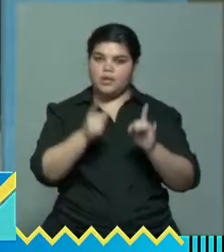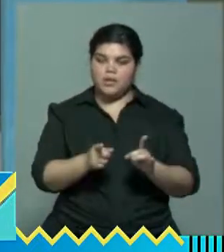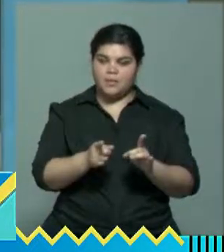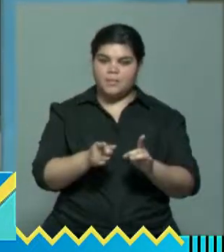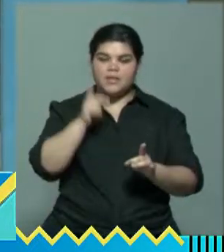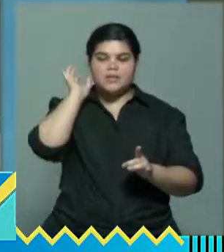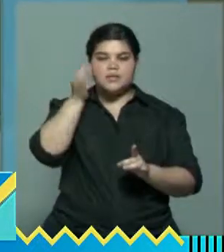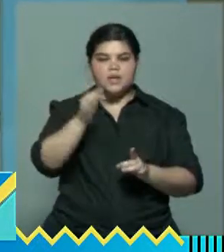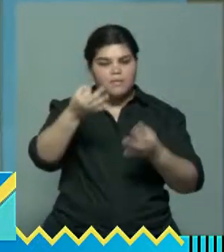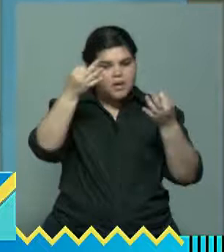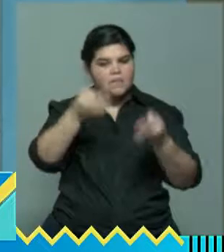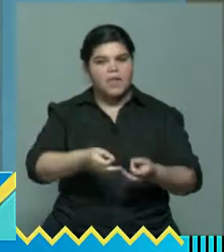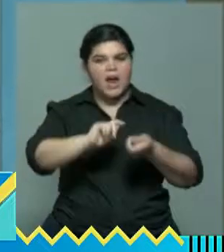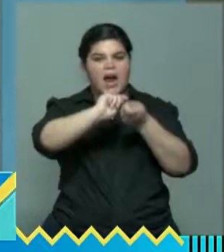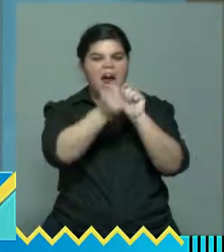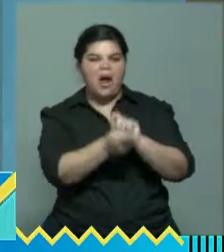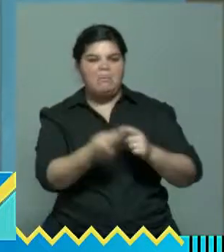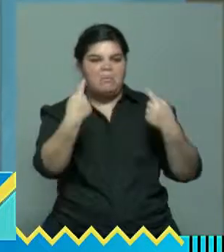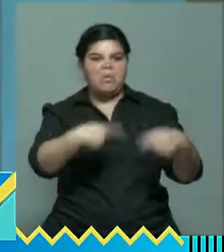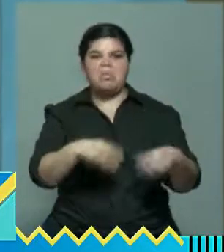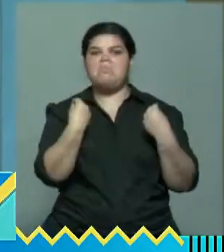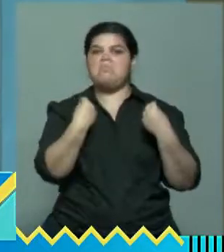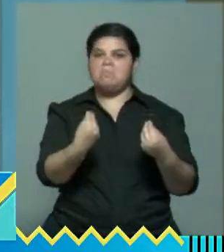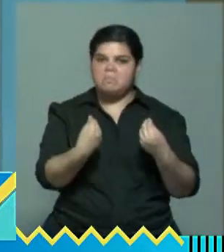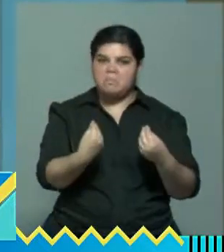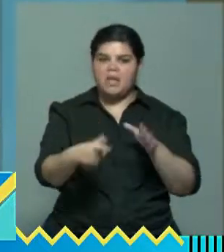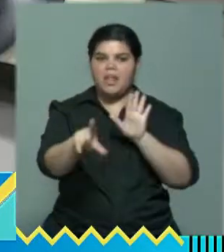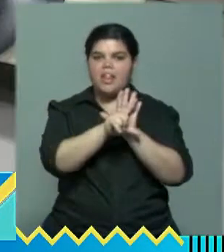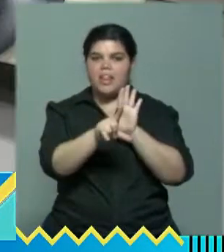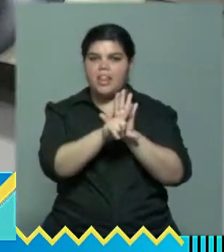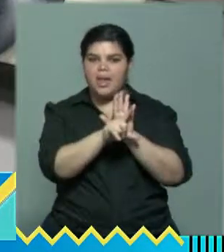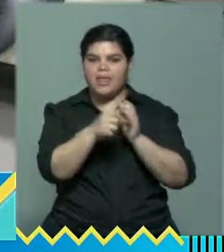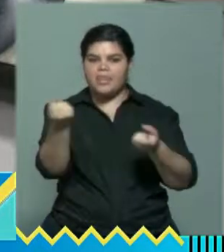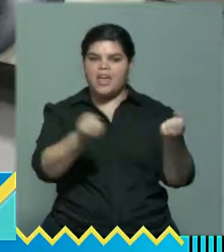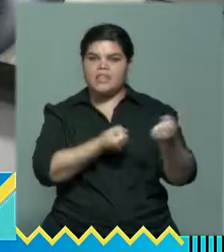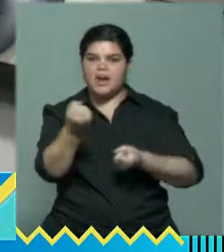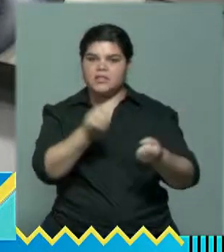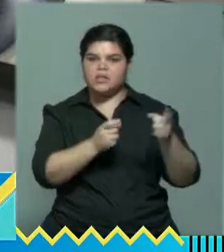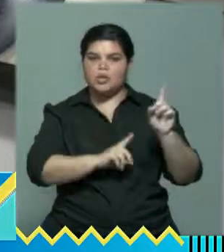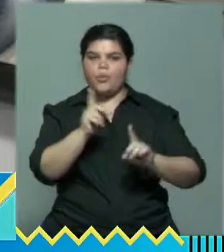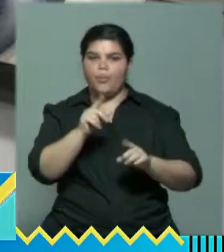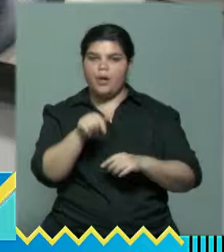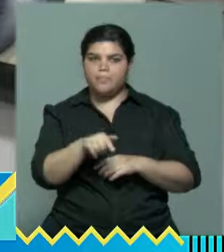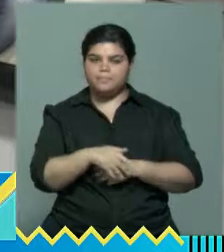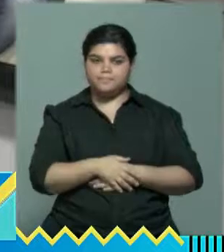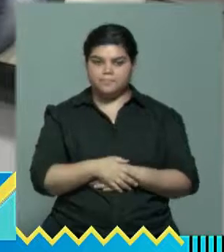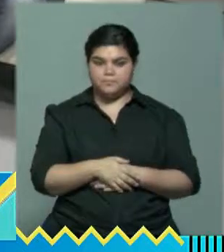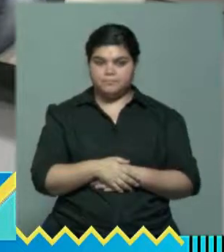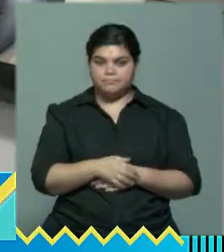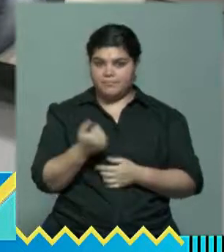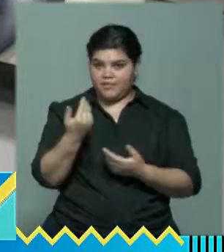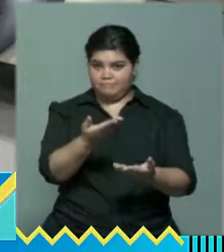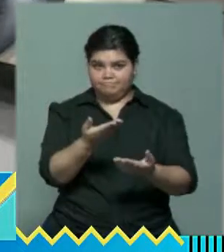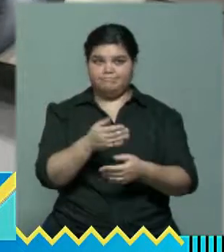básicamente estas modificaciones en esencia, o mejor dicho, esta nueva ley de tránsito? Empezamos, cualquiera puede empezar, ¿eh? Lo dejamos acá